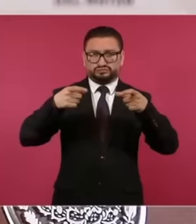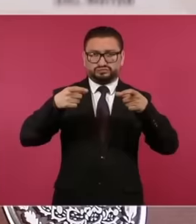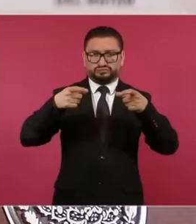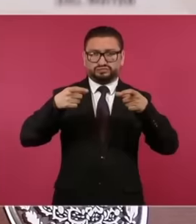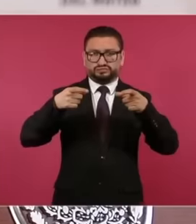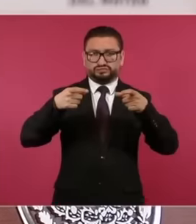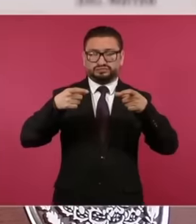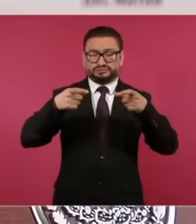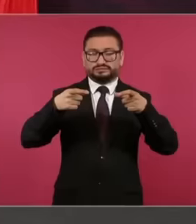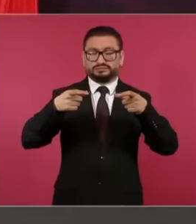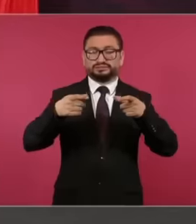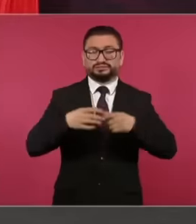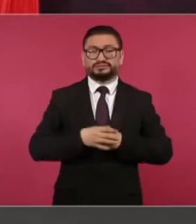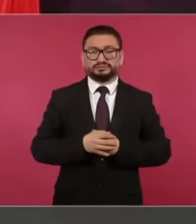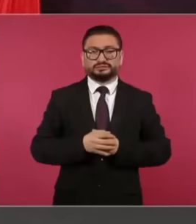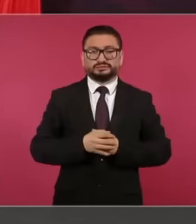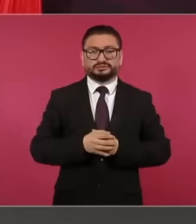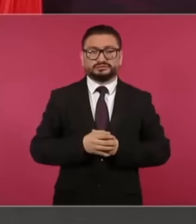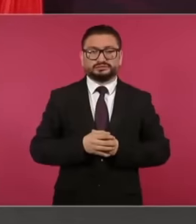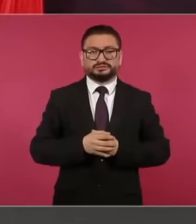lingones de oro,